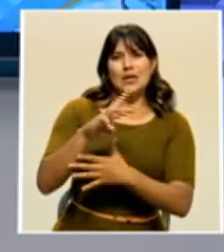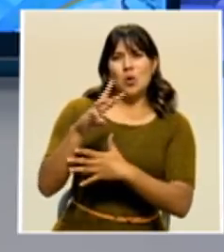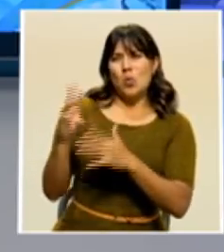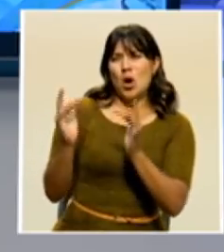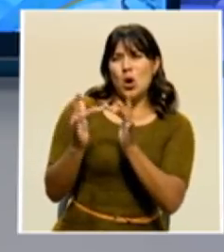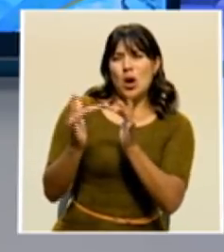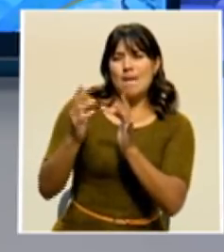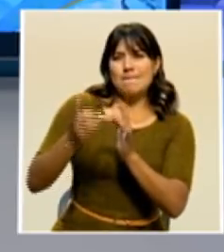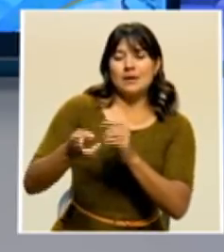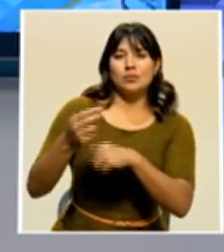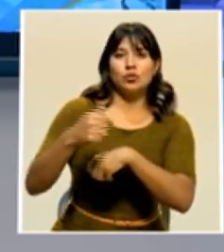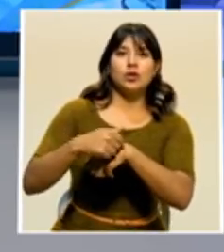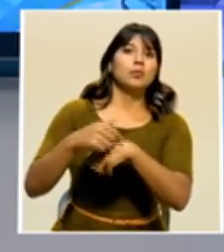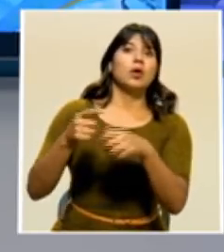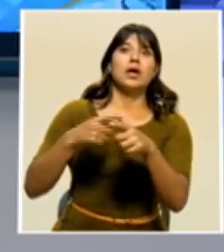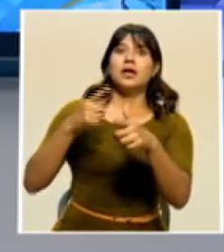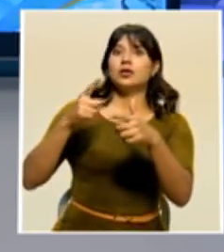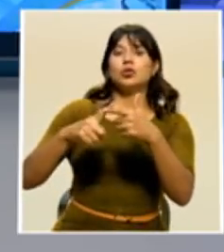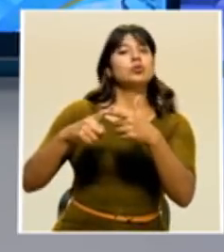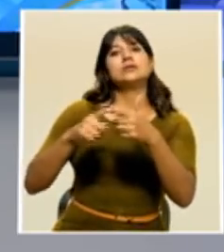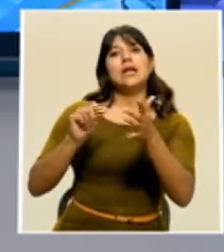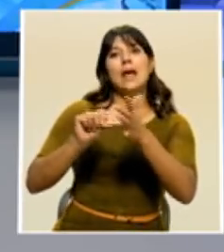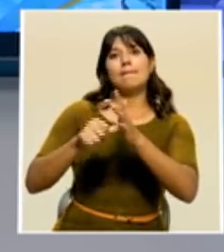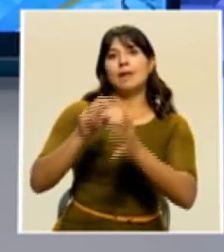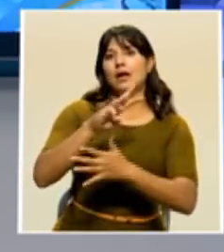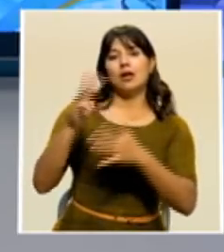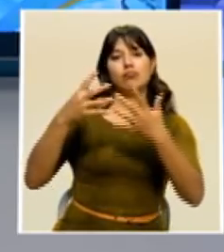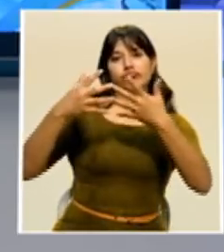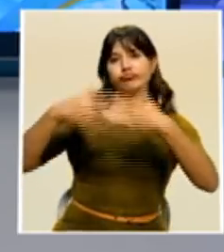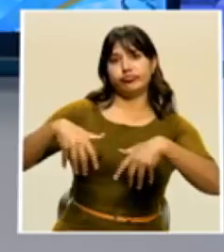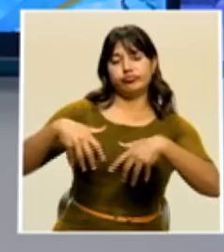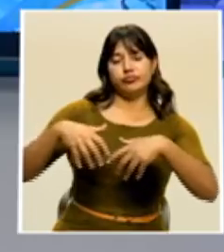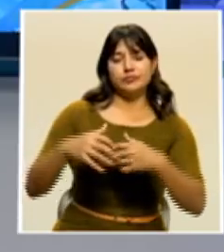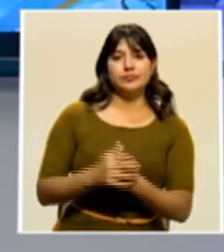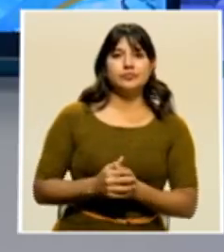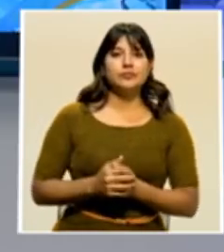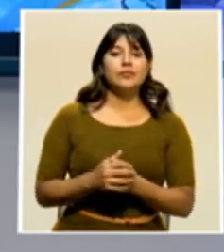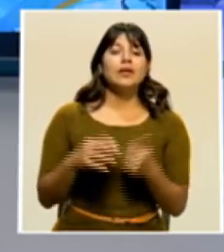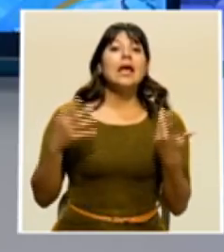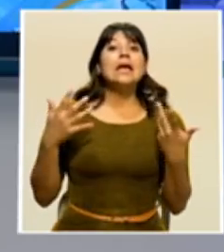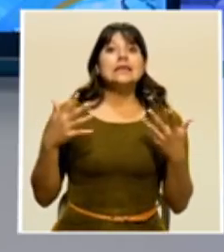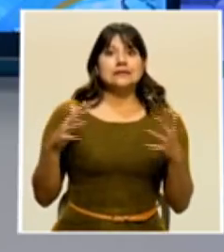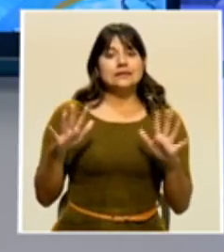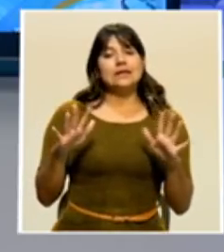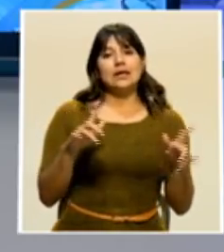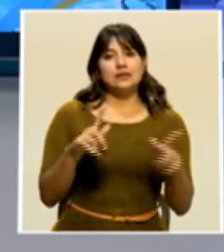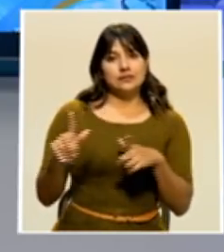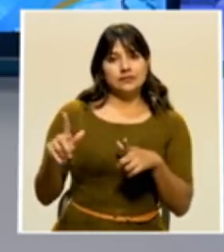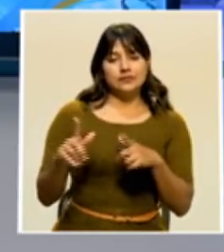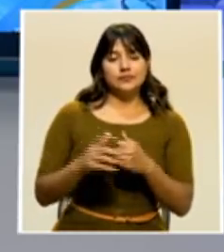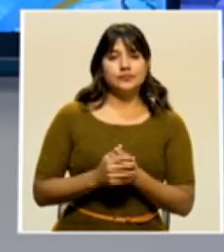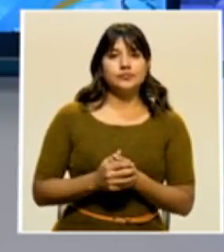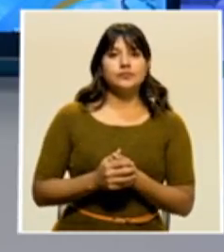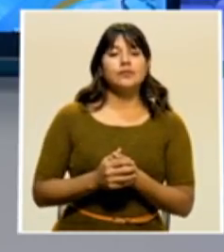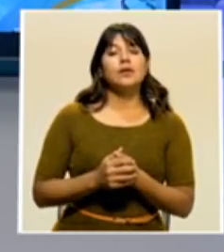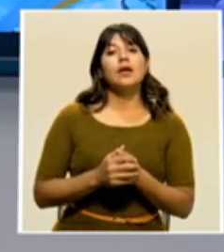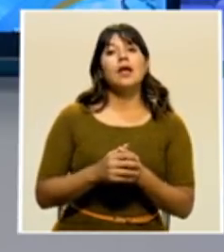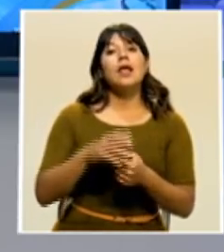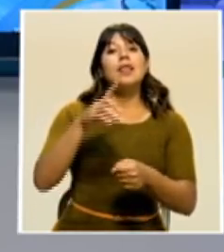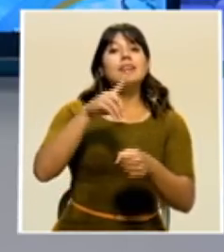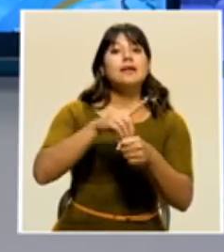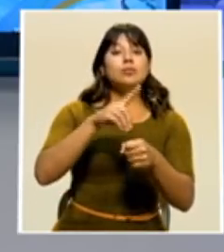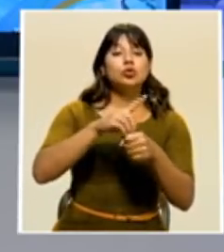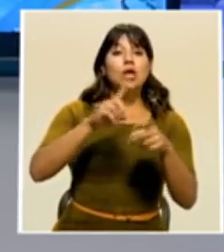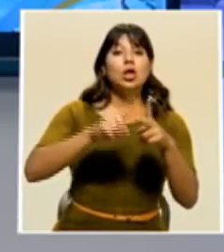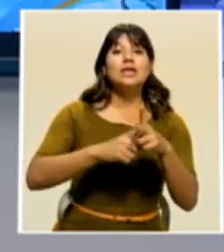web que provocaron la caída del sistema. Ya está repuesto. Los diputados